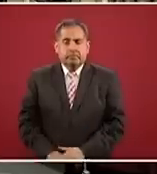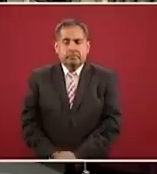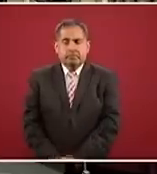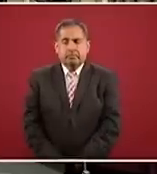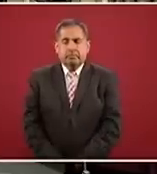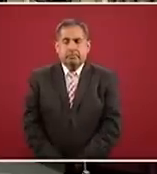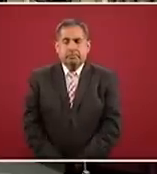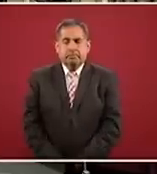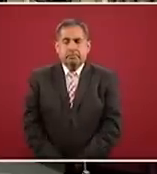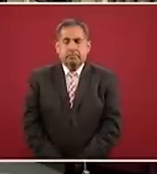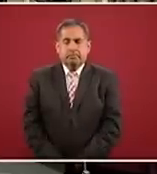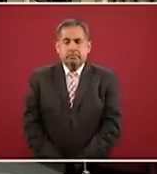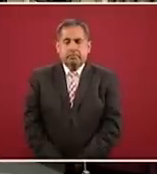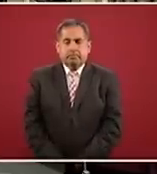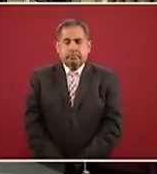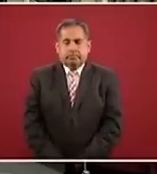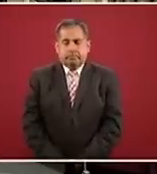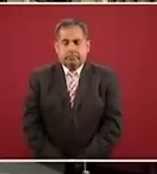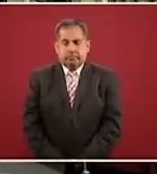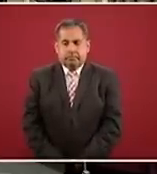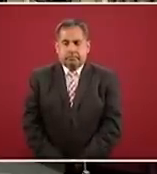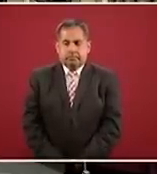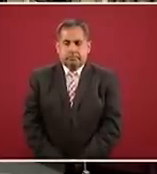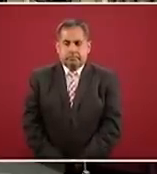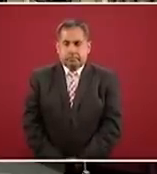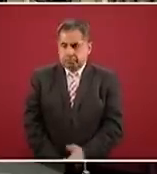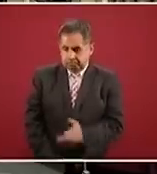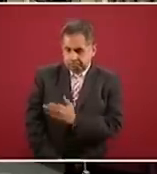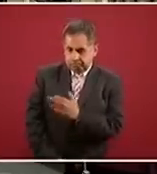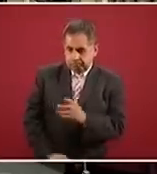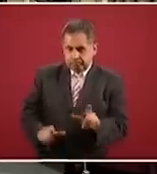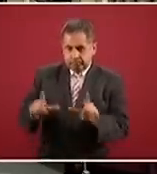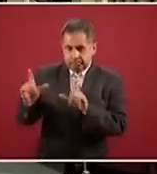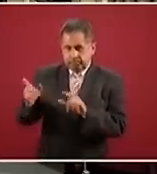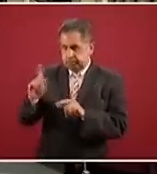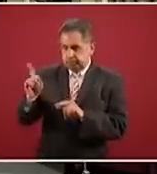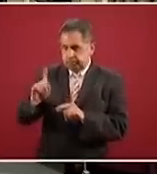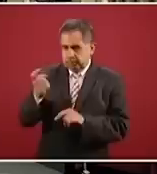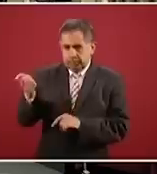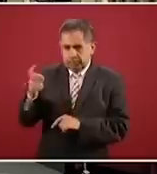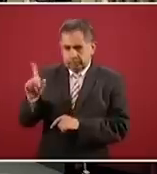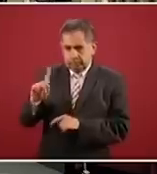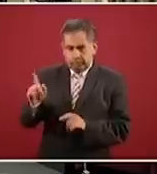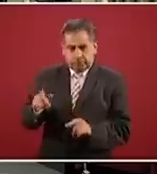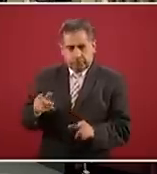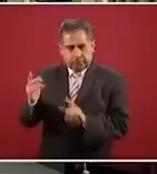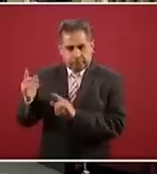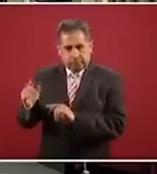Adelante. No, ese no es.